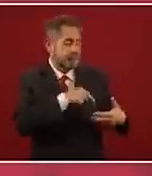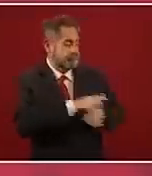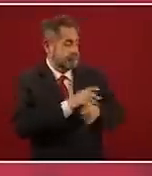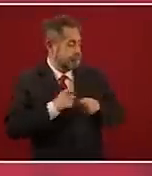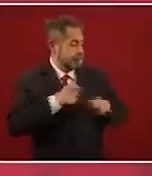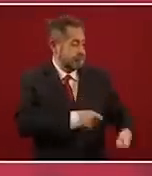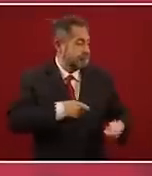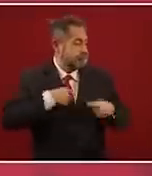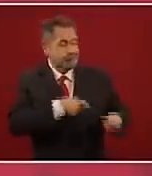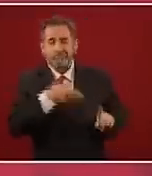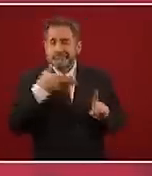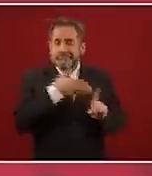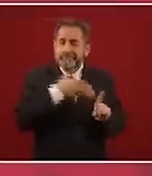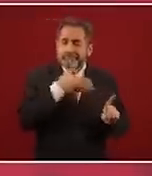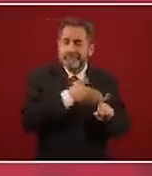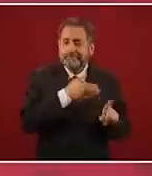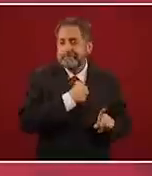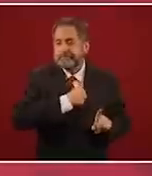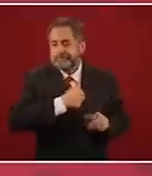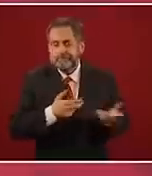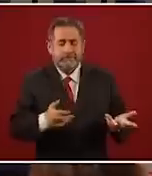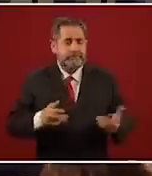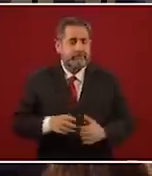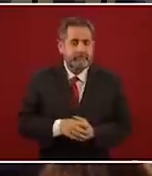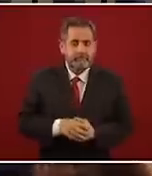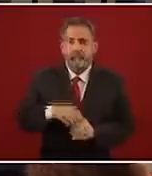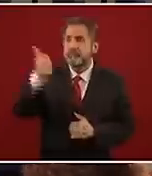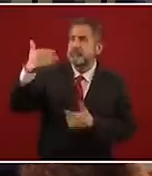participar en el mercado de las medicinas.